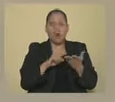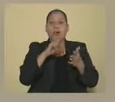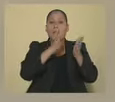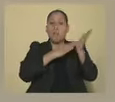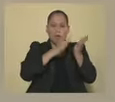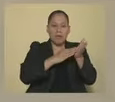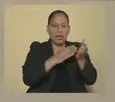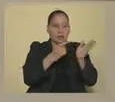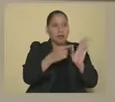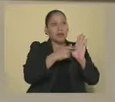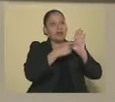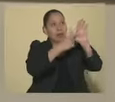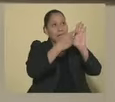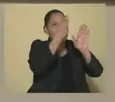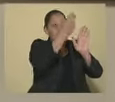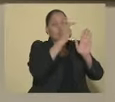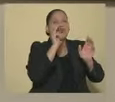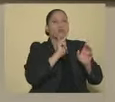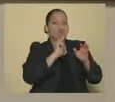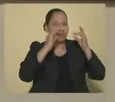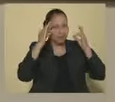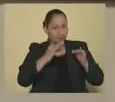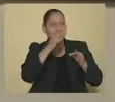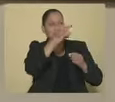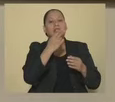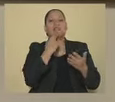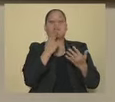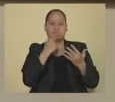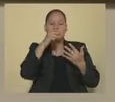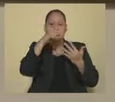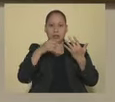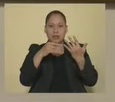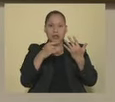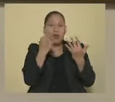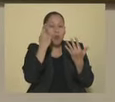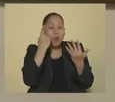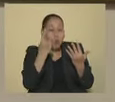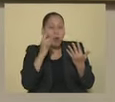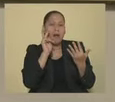en su conjunto hacen pruebas contundentes. No hay realmente una prueba